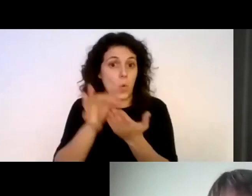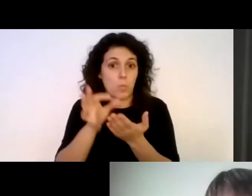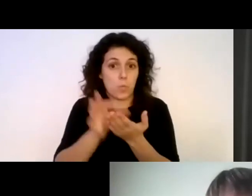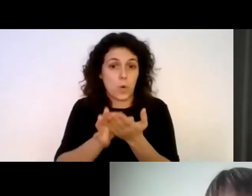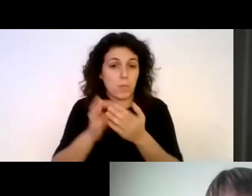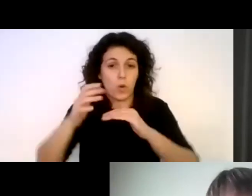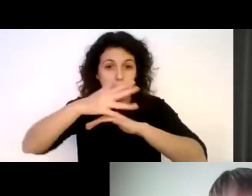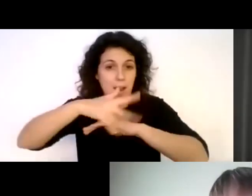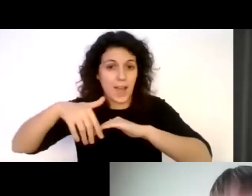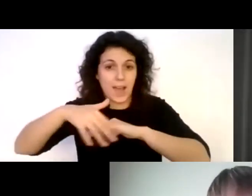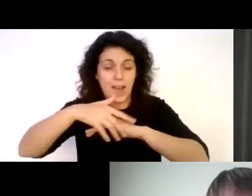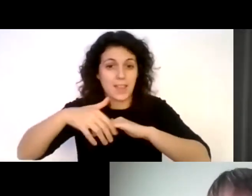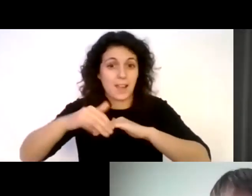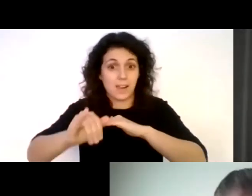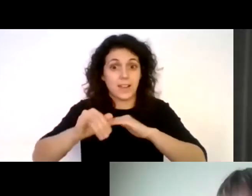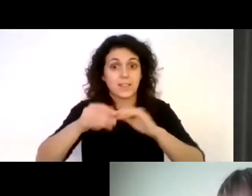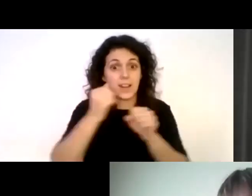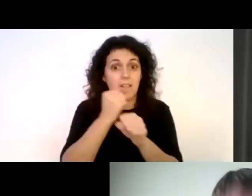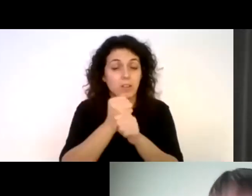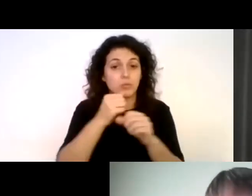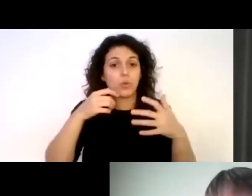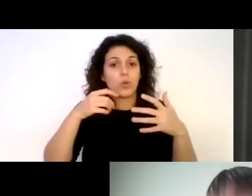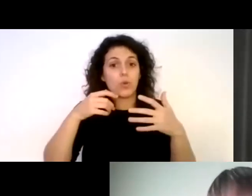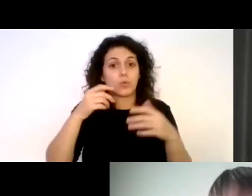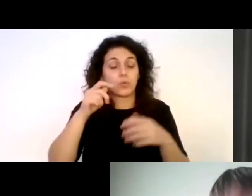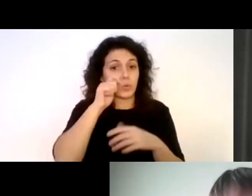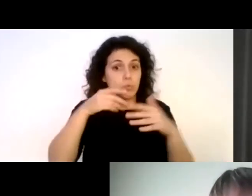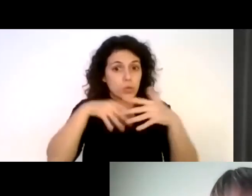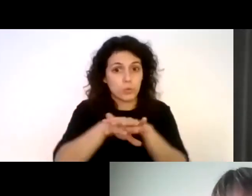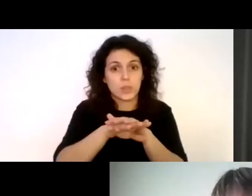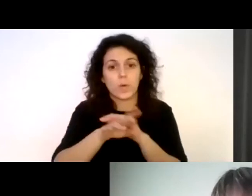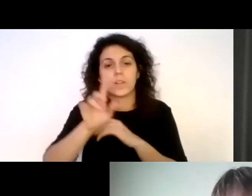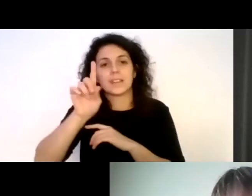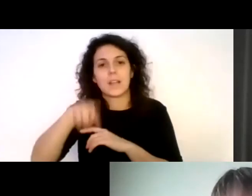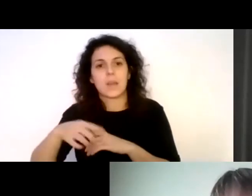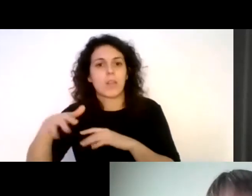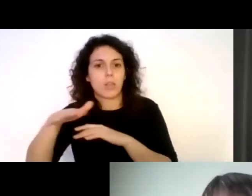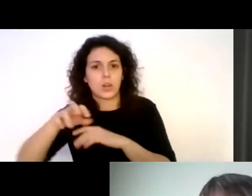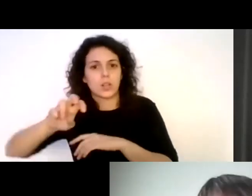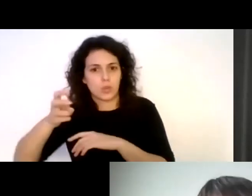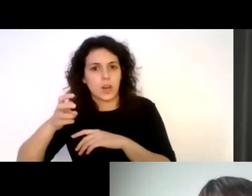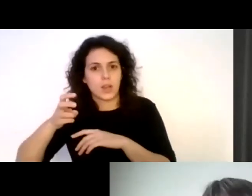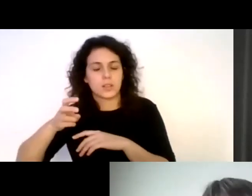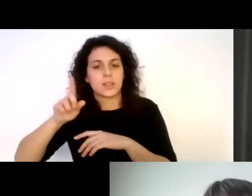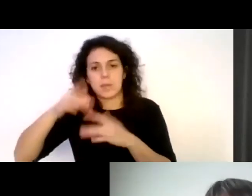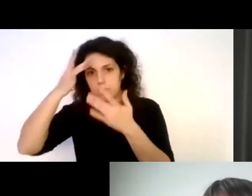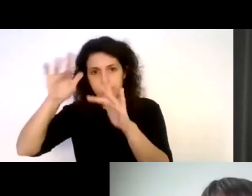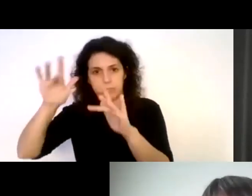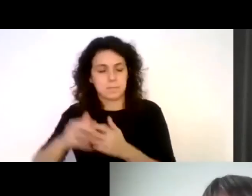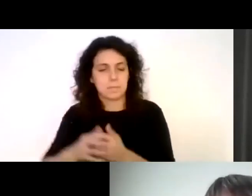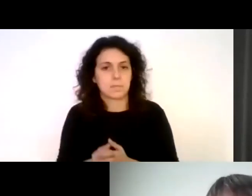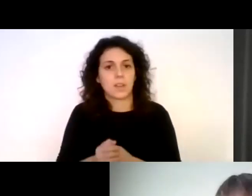que está trabajando mucho el turismo inclusivo y en otros ayuntamientos de la comarca también se van a realizar seguramente. Por lo tanto,